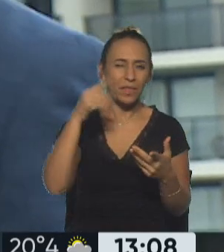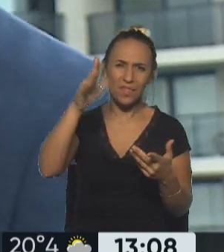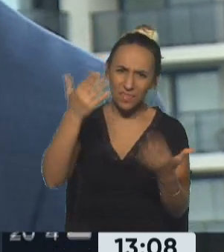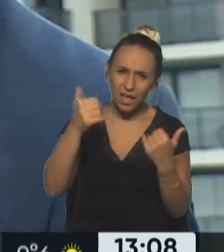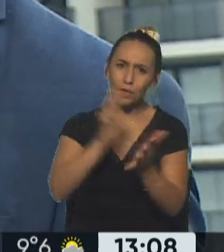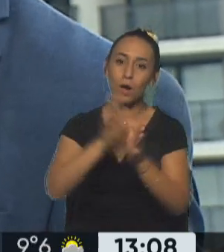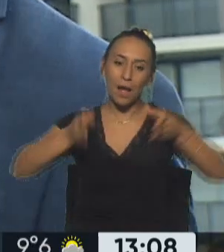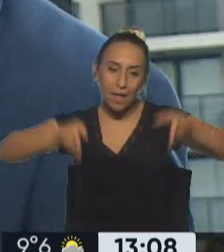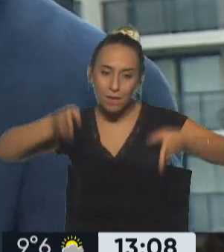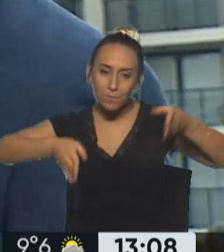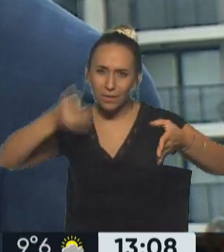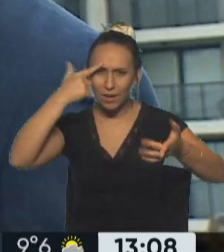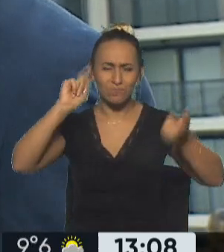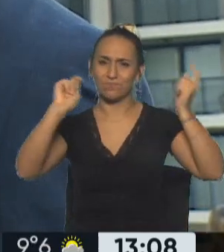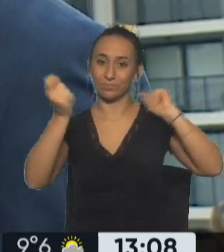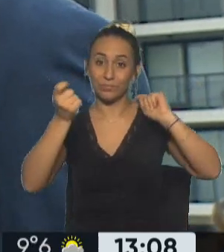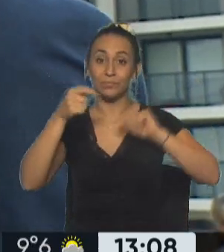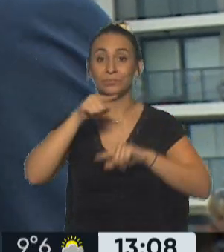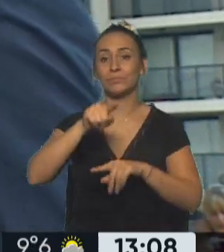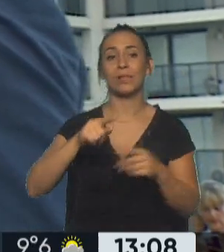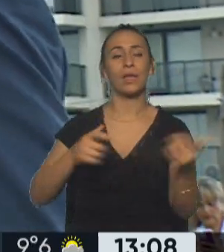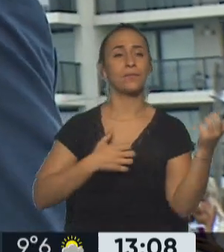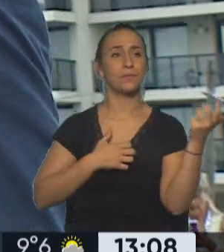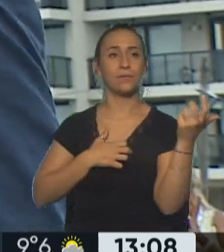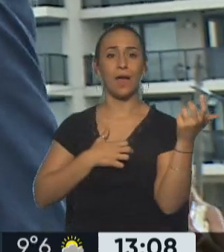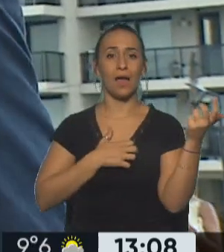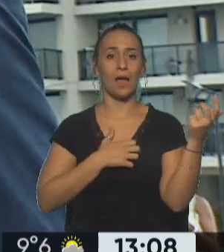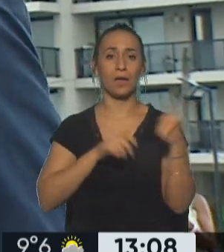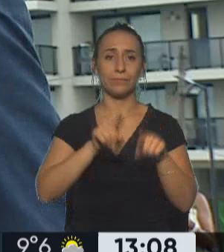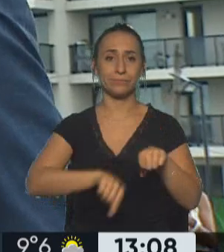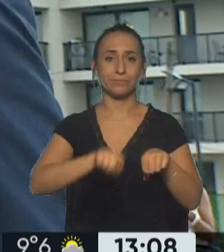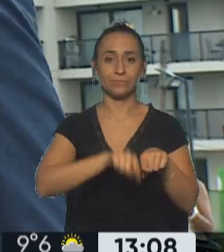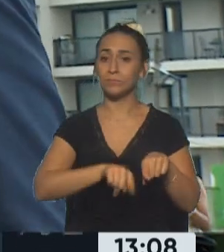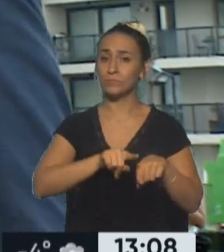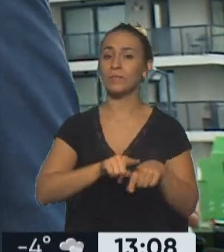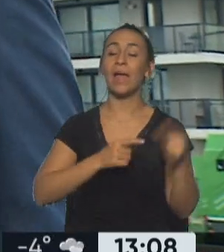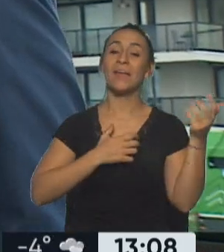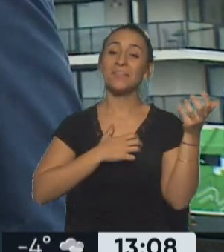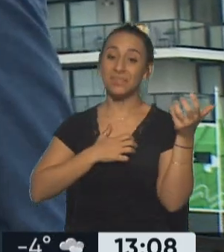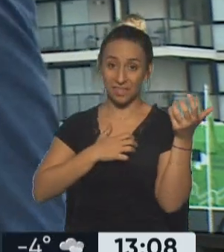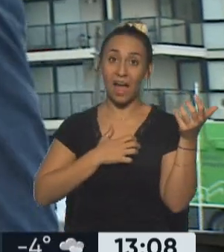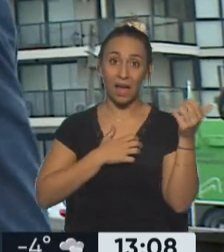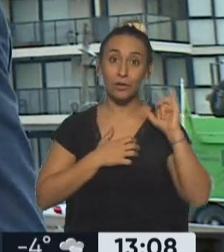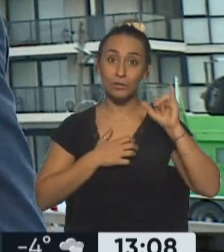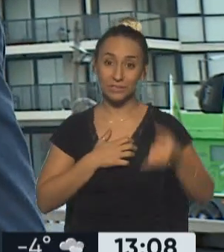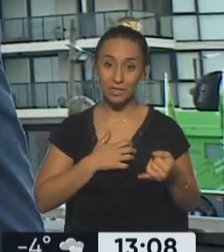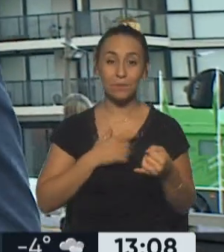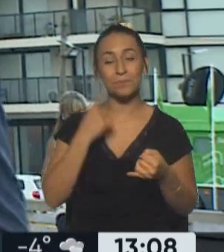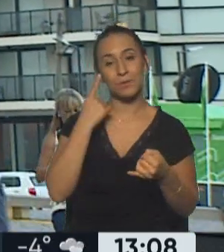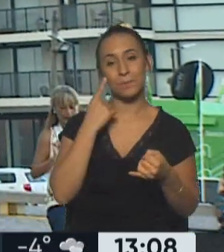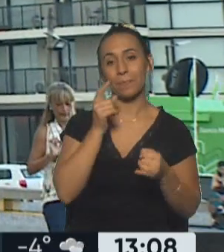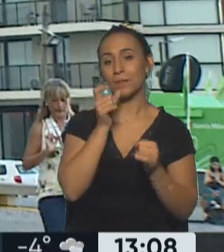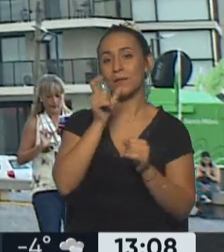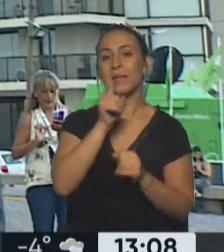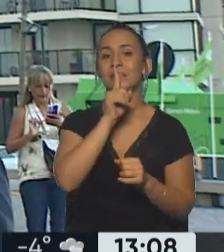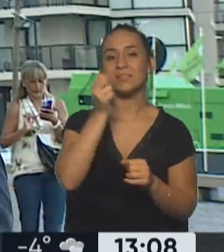eso, en lugar de llamar al tango como siempre, dijimos tango, empezar a usar la palabra tanguedá,